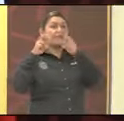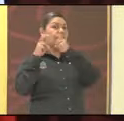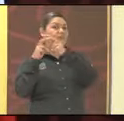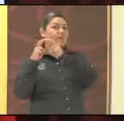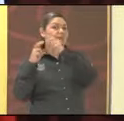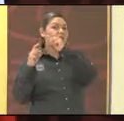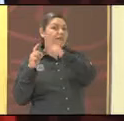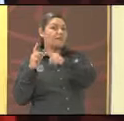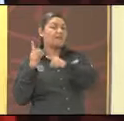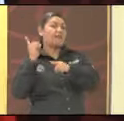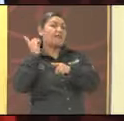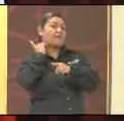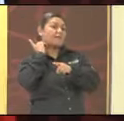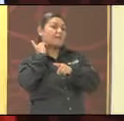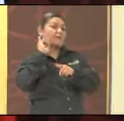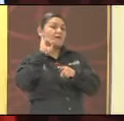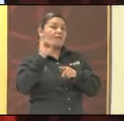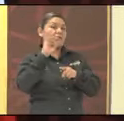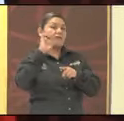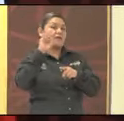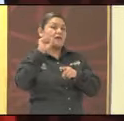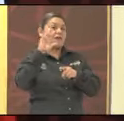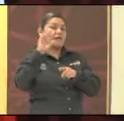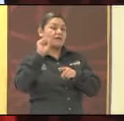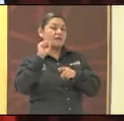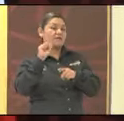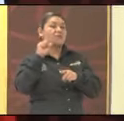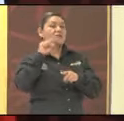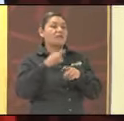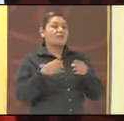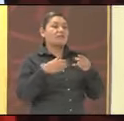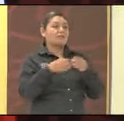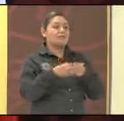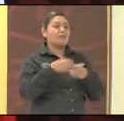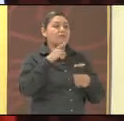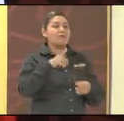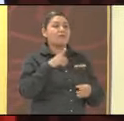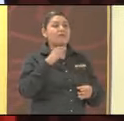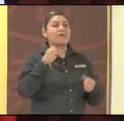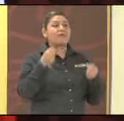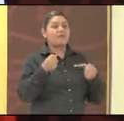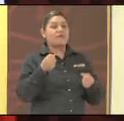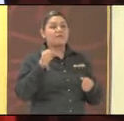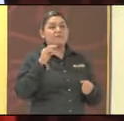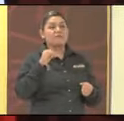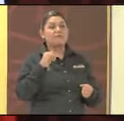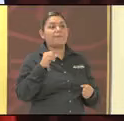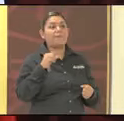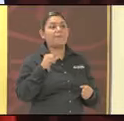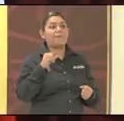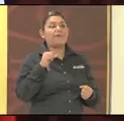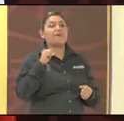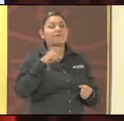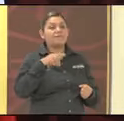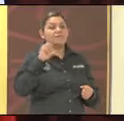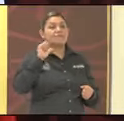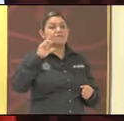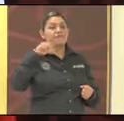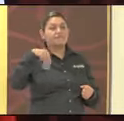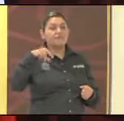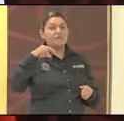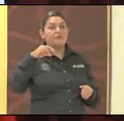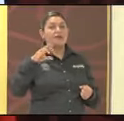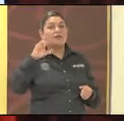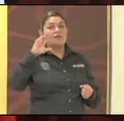el diputado Jesús Suárez Mata, también estuvo el coordinador de fortalecimiento institucional, también estuvo el arquitecto Rommel